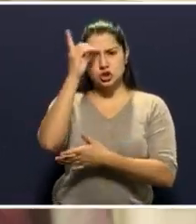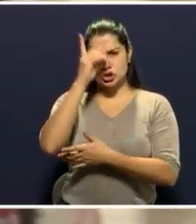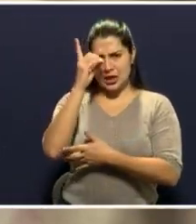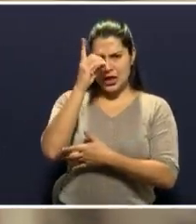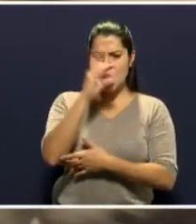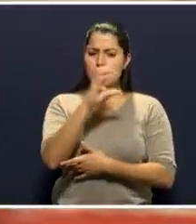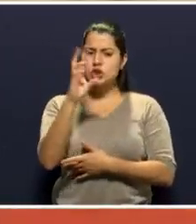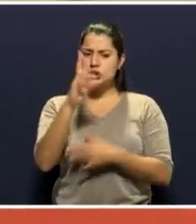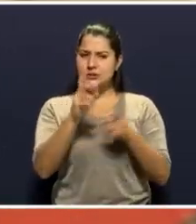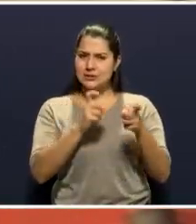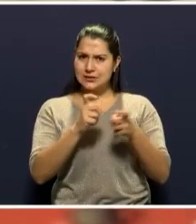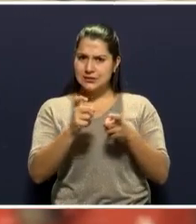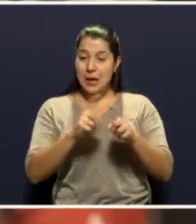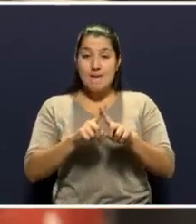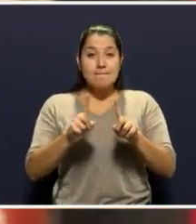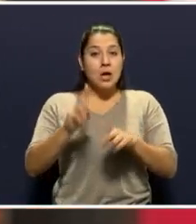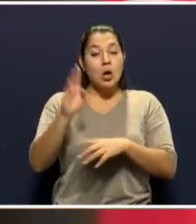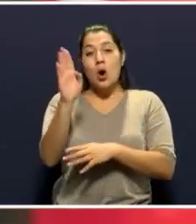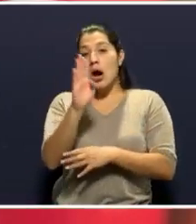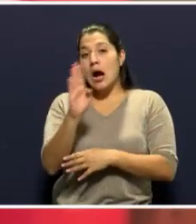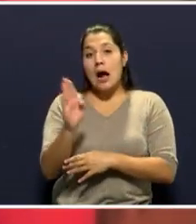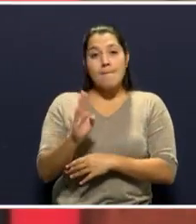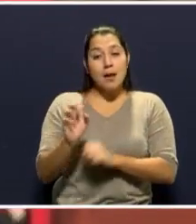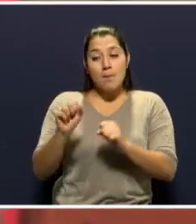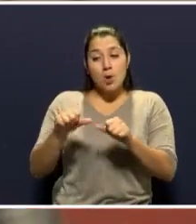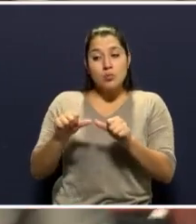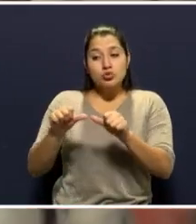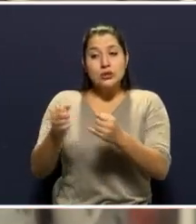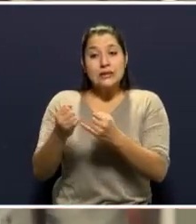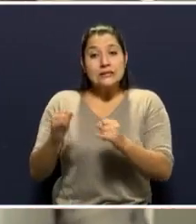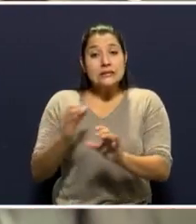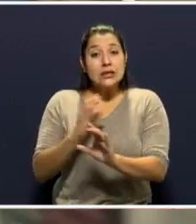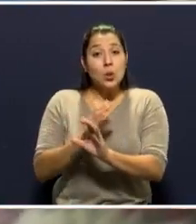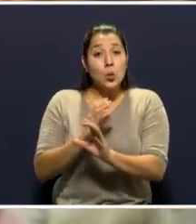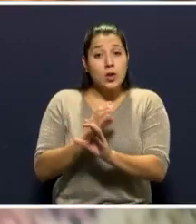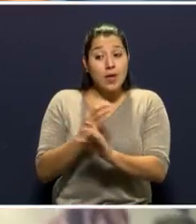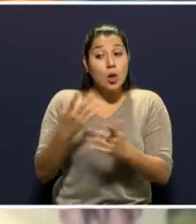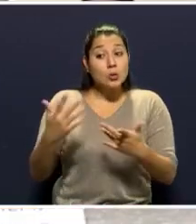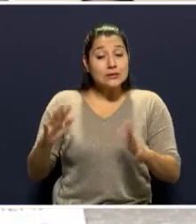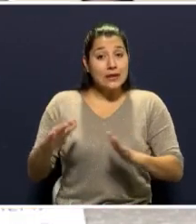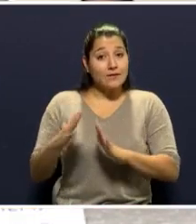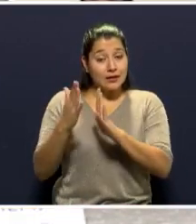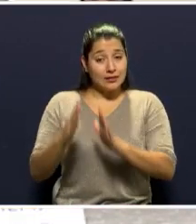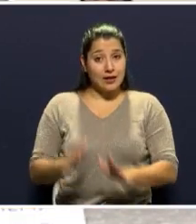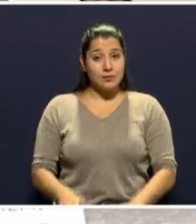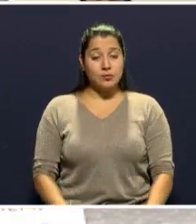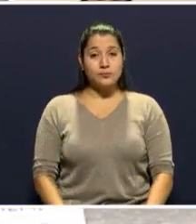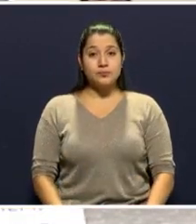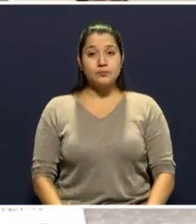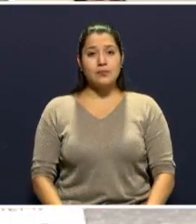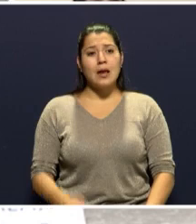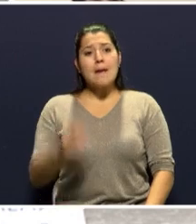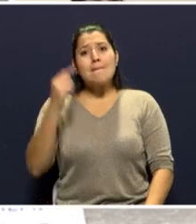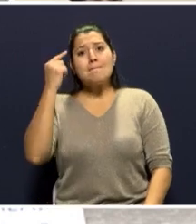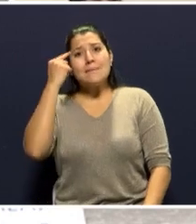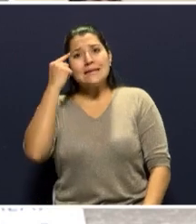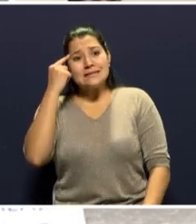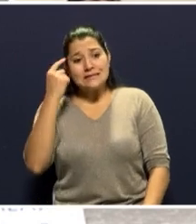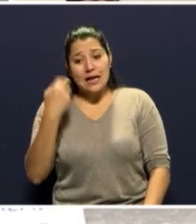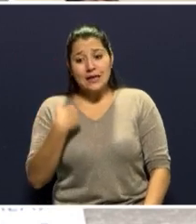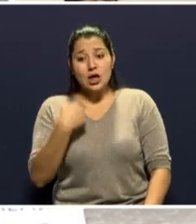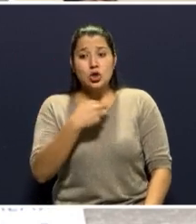jamás podríamos asumir la vida sin los cuidados que hemos tomado frente al COVID. Pensar en que podemos